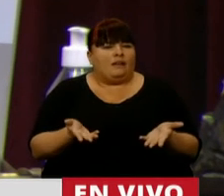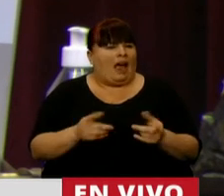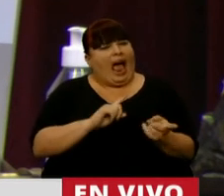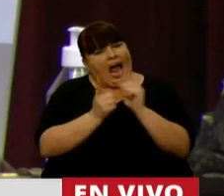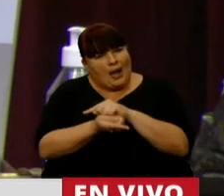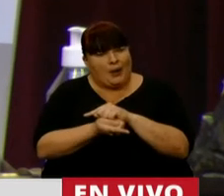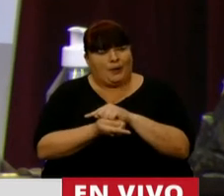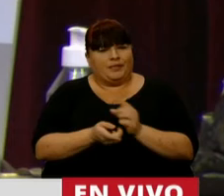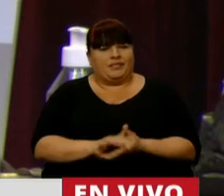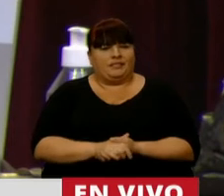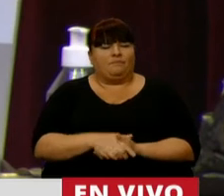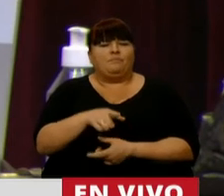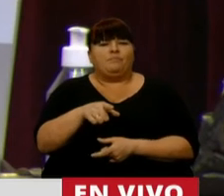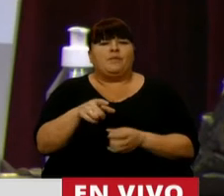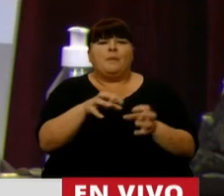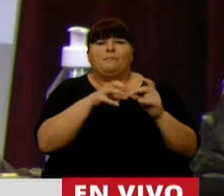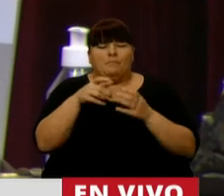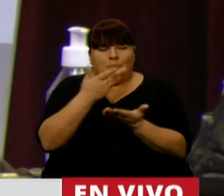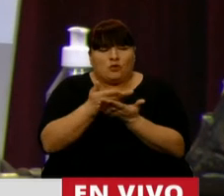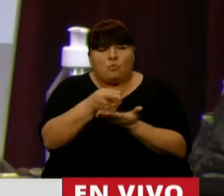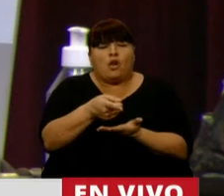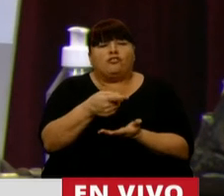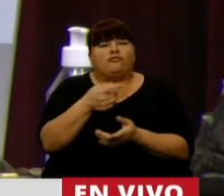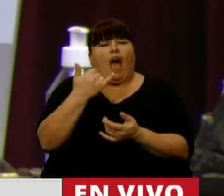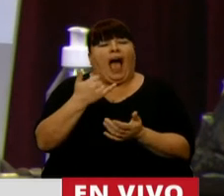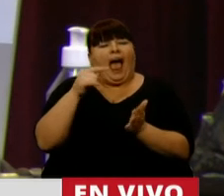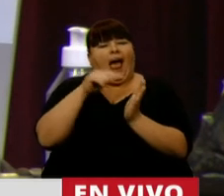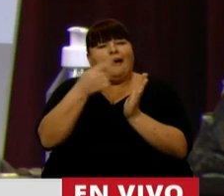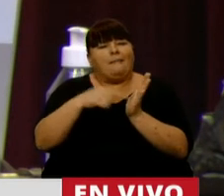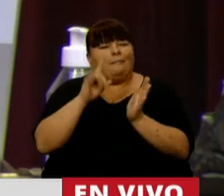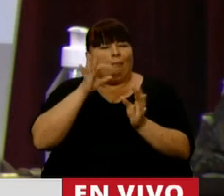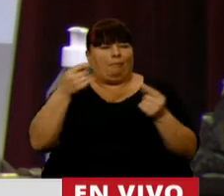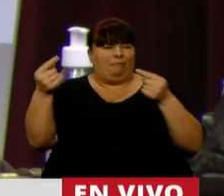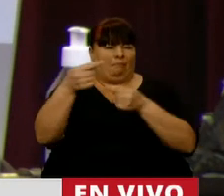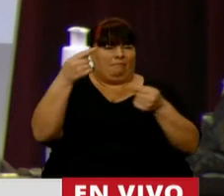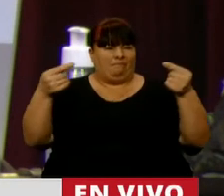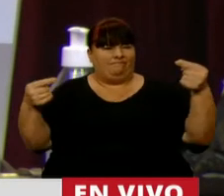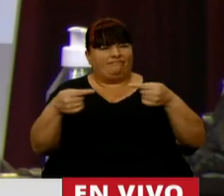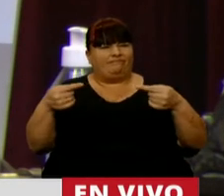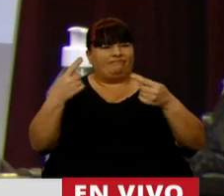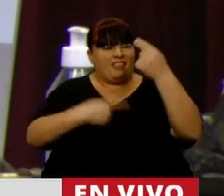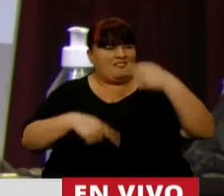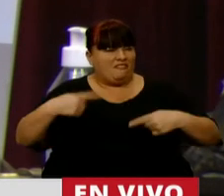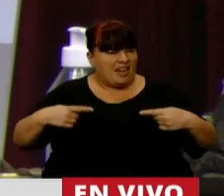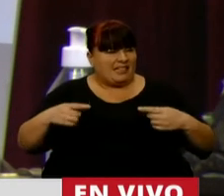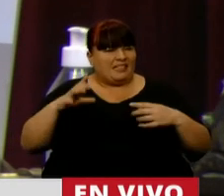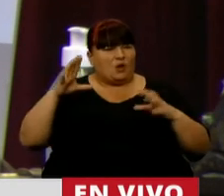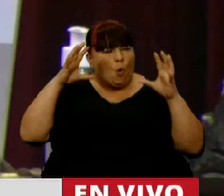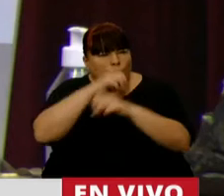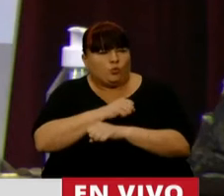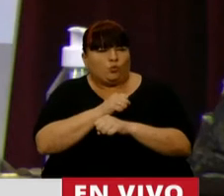Al contrario, plantea muchísimas señales contradictorias que no son